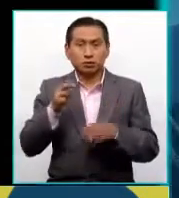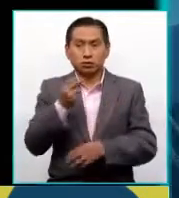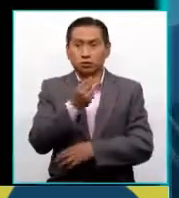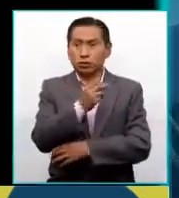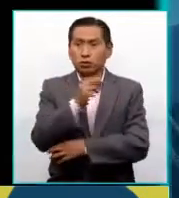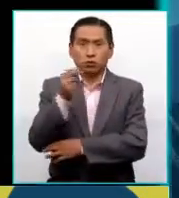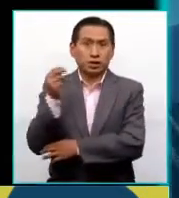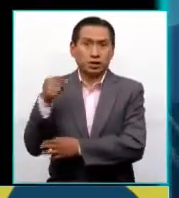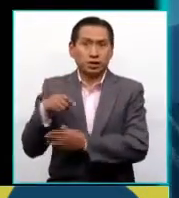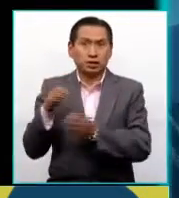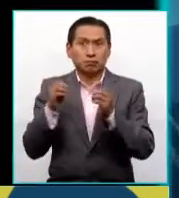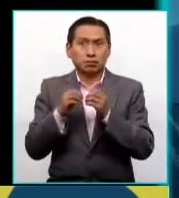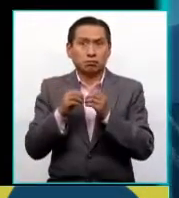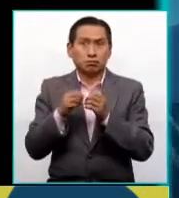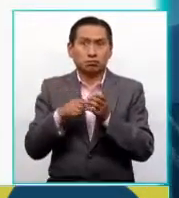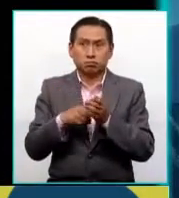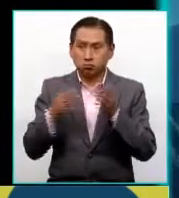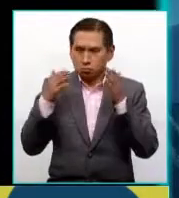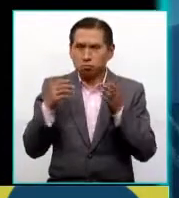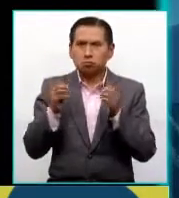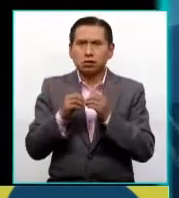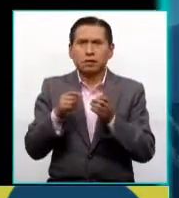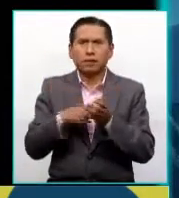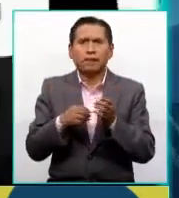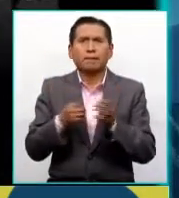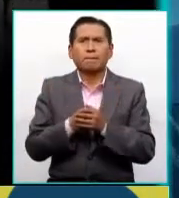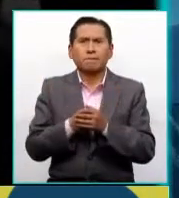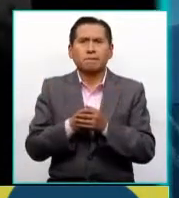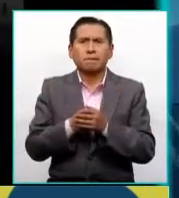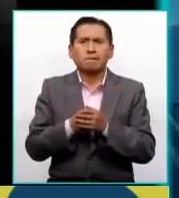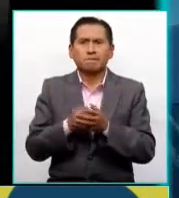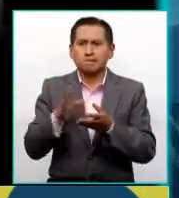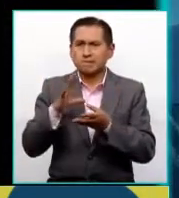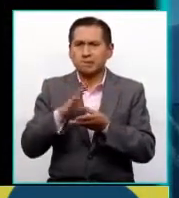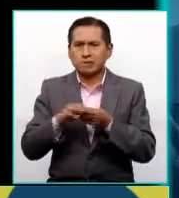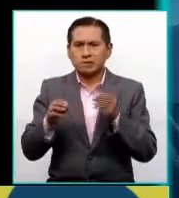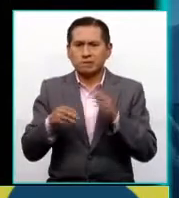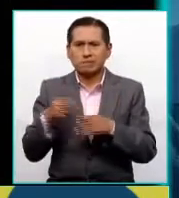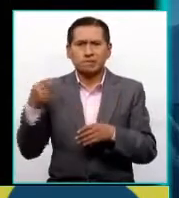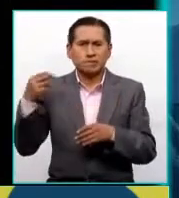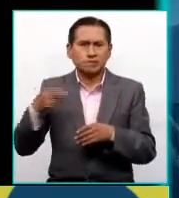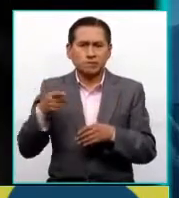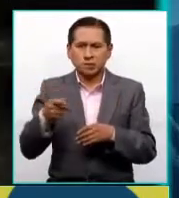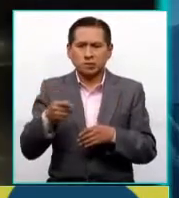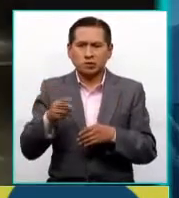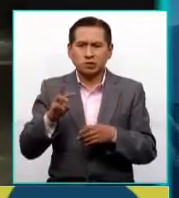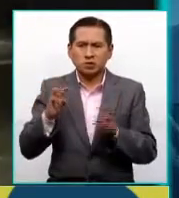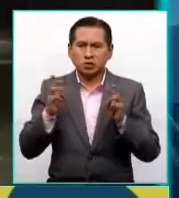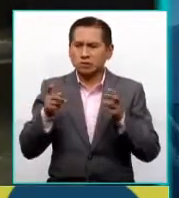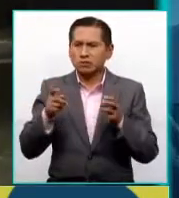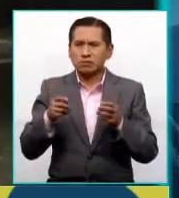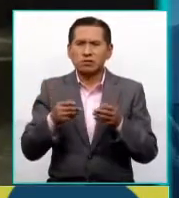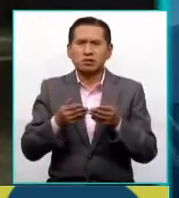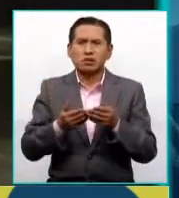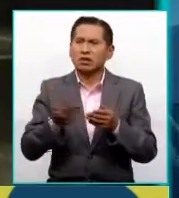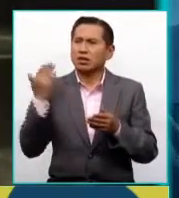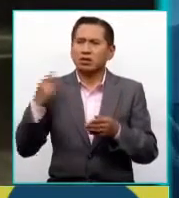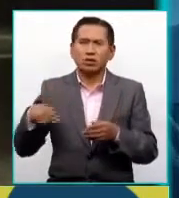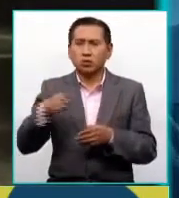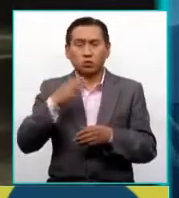naturaleza, contrapuesta a esta historia y civilización que conocemos